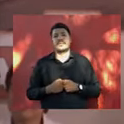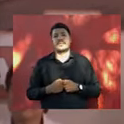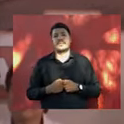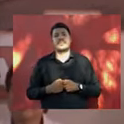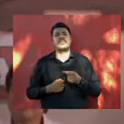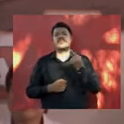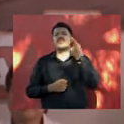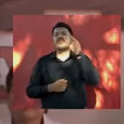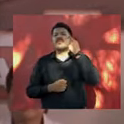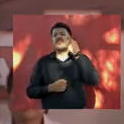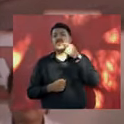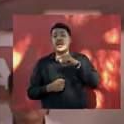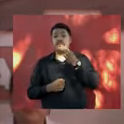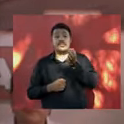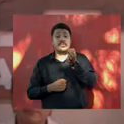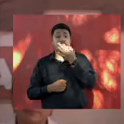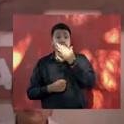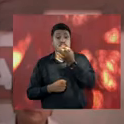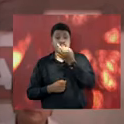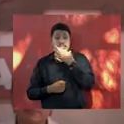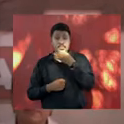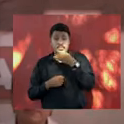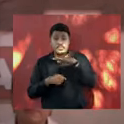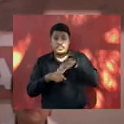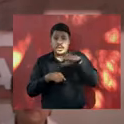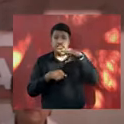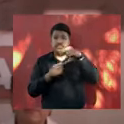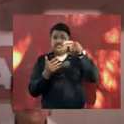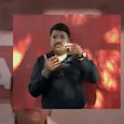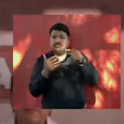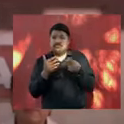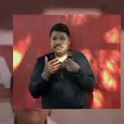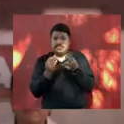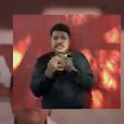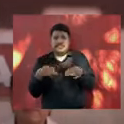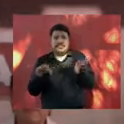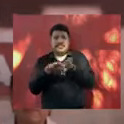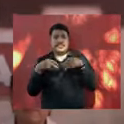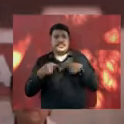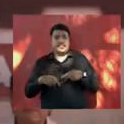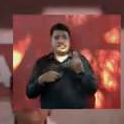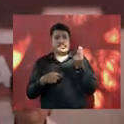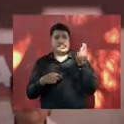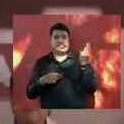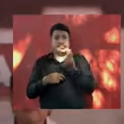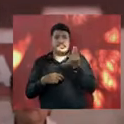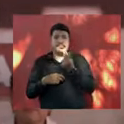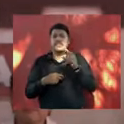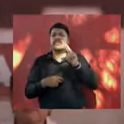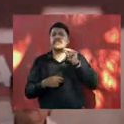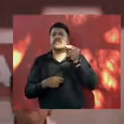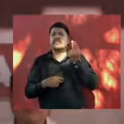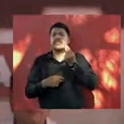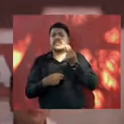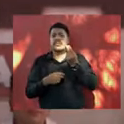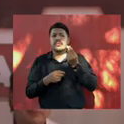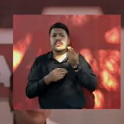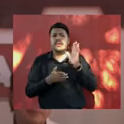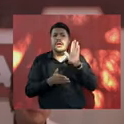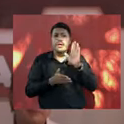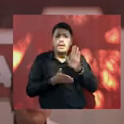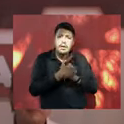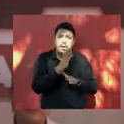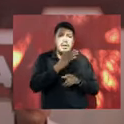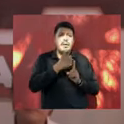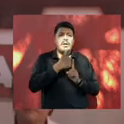para que los medicamentos más importantes que requiere la gente no tenga que regresar al centro de salud